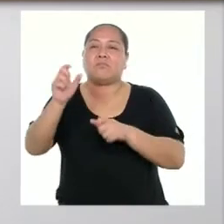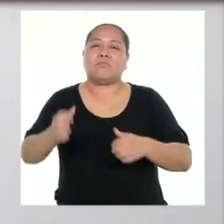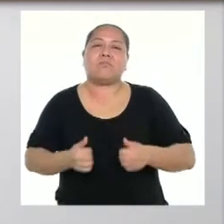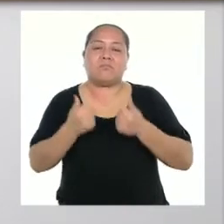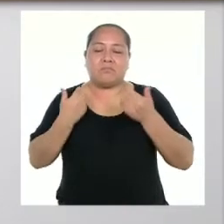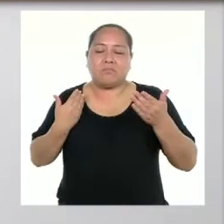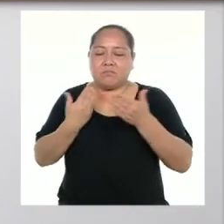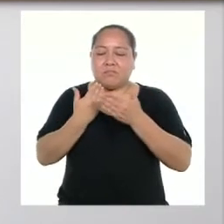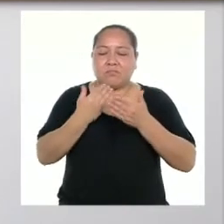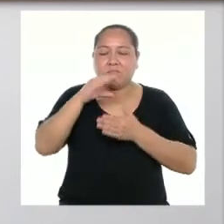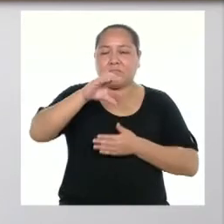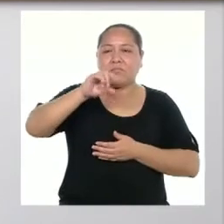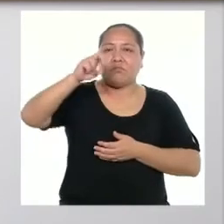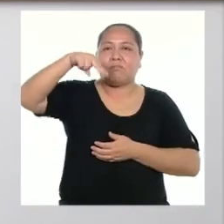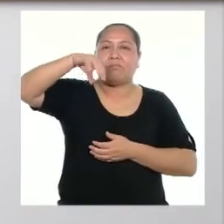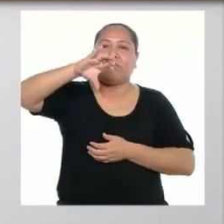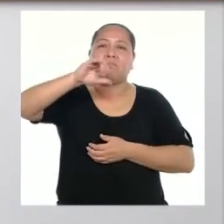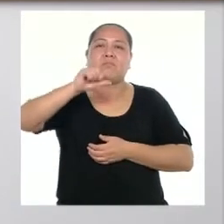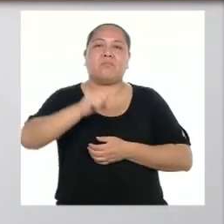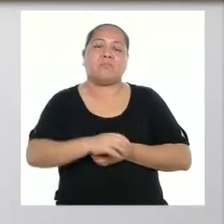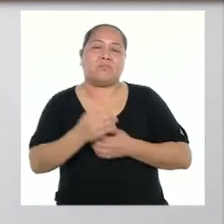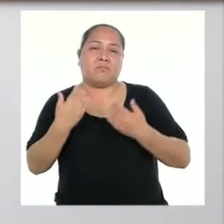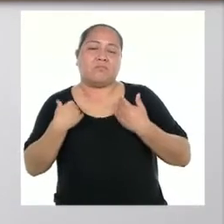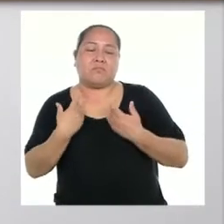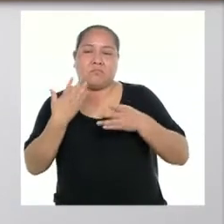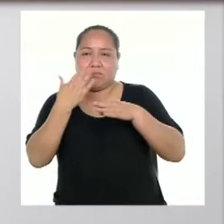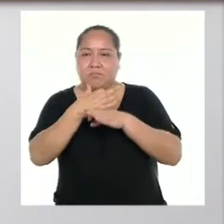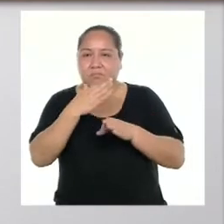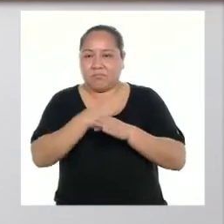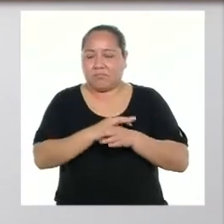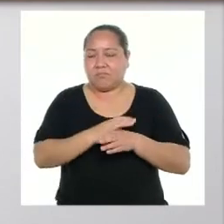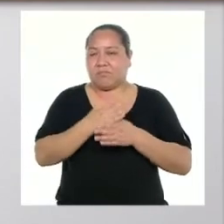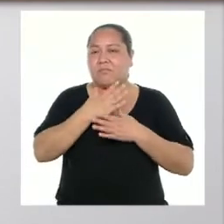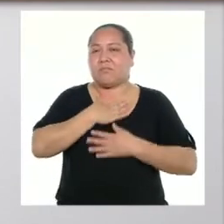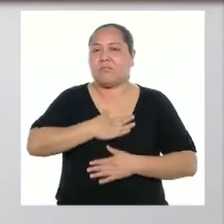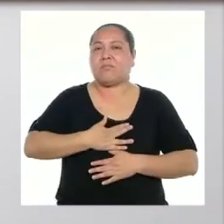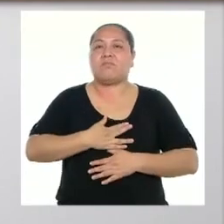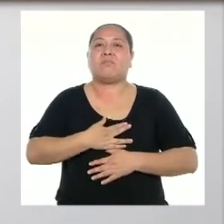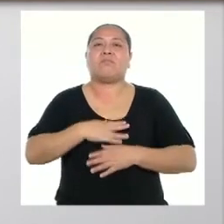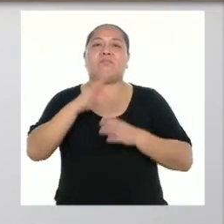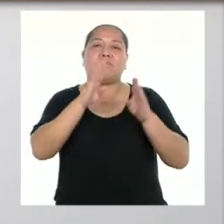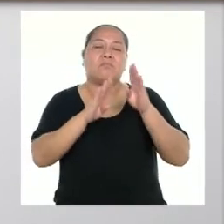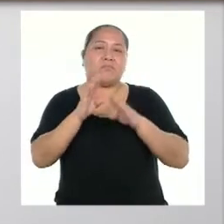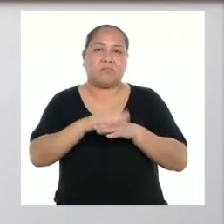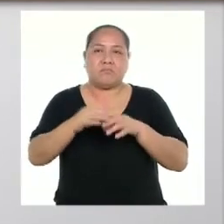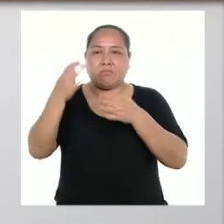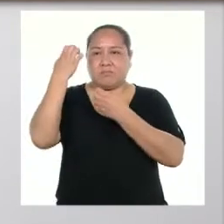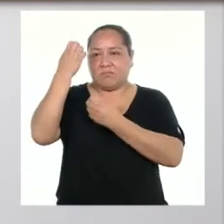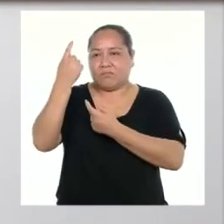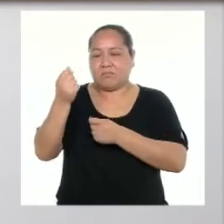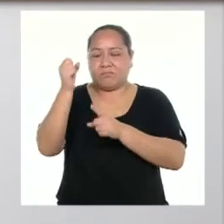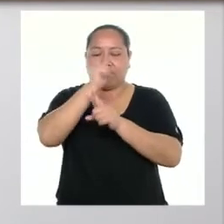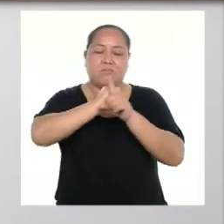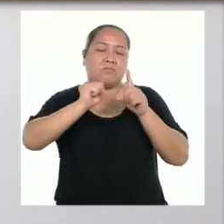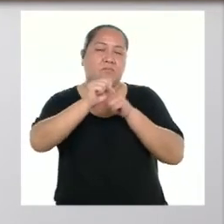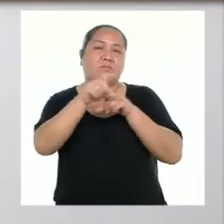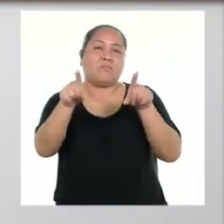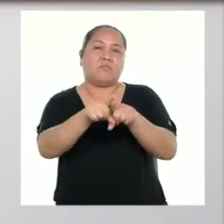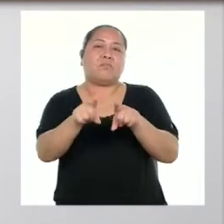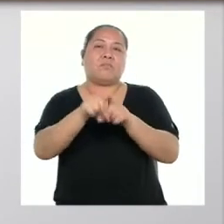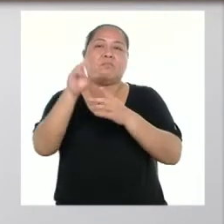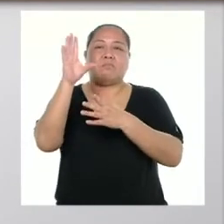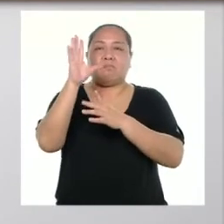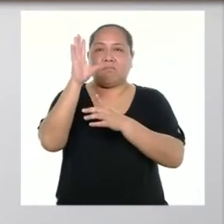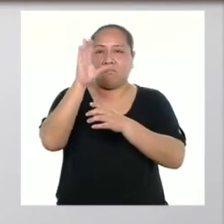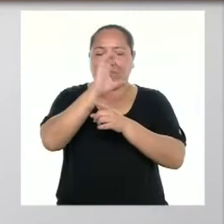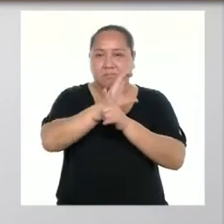las cuencas poseen condiciones físicas, biológicas, económicas, sociales y culturales que